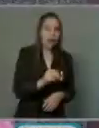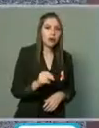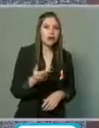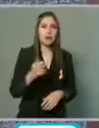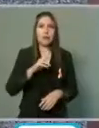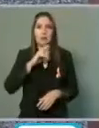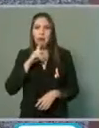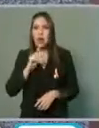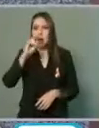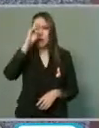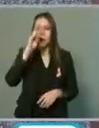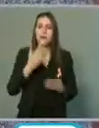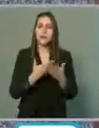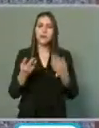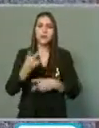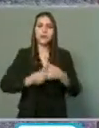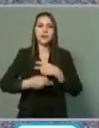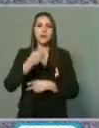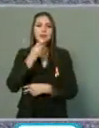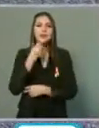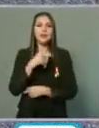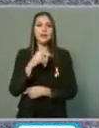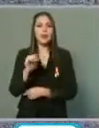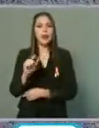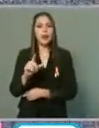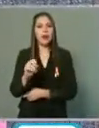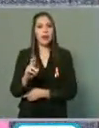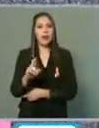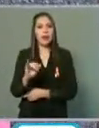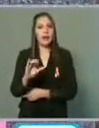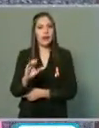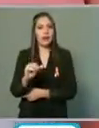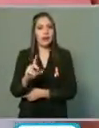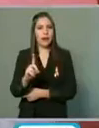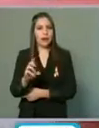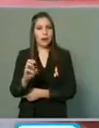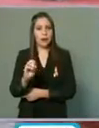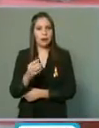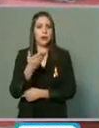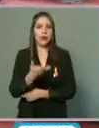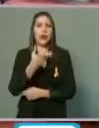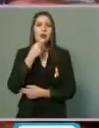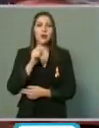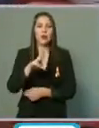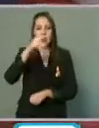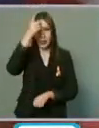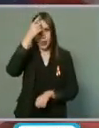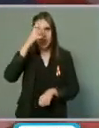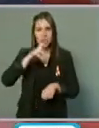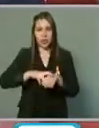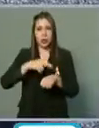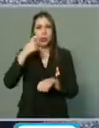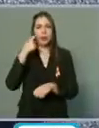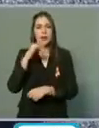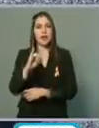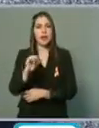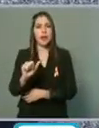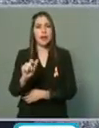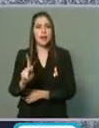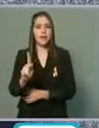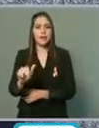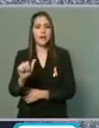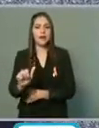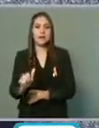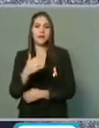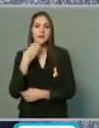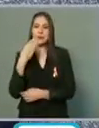Hoy nos acompaña el maestro Alor Ricardo Ruiz Hernández, subdirector de Reinserción Social del IAPA. ¿Qué tal?